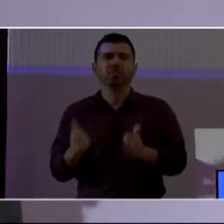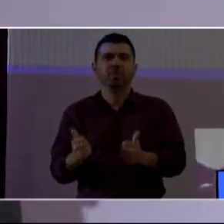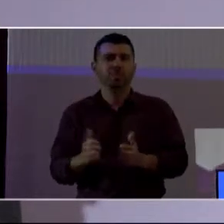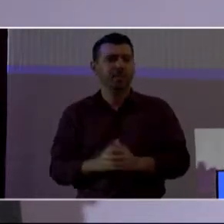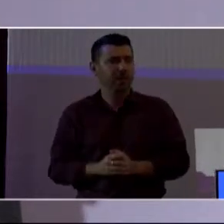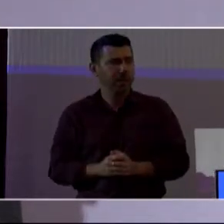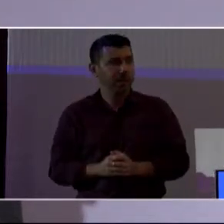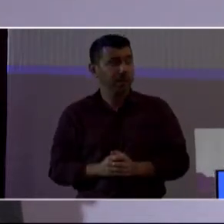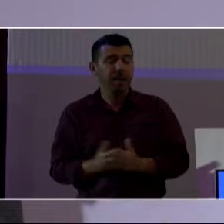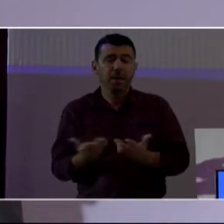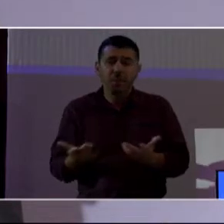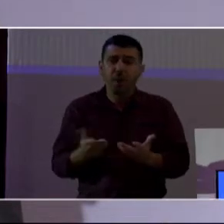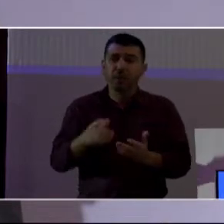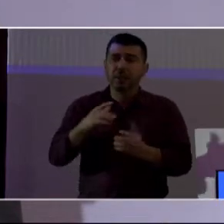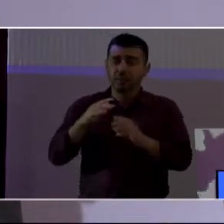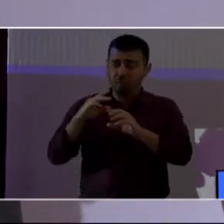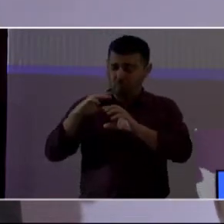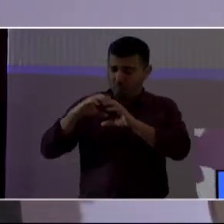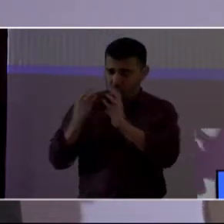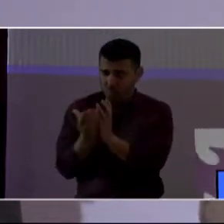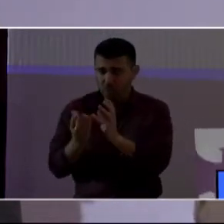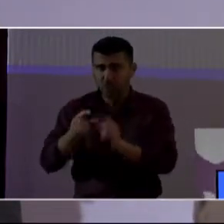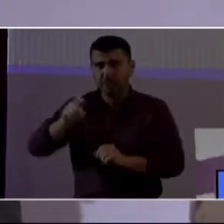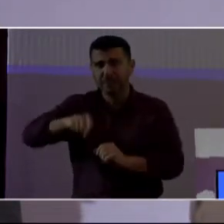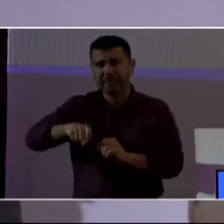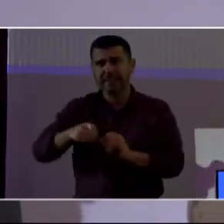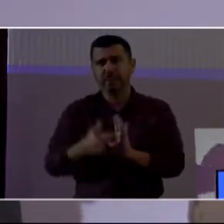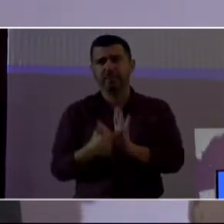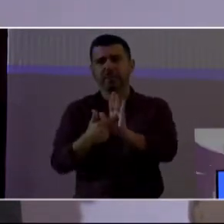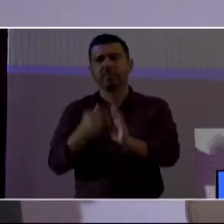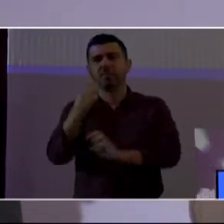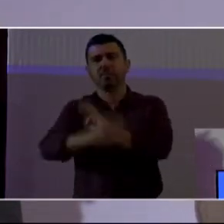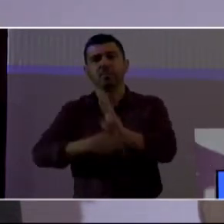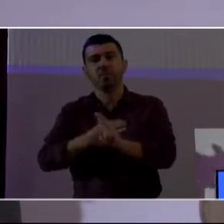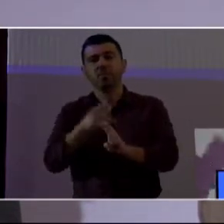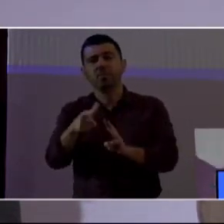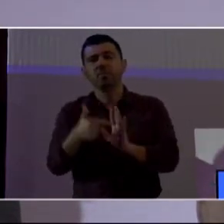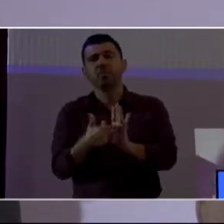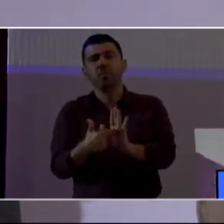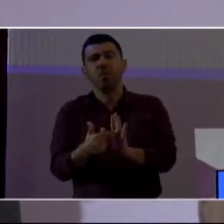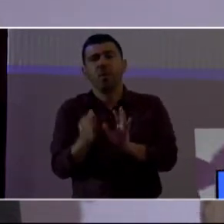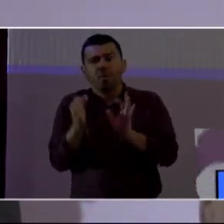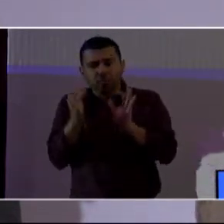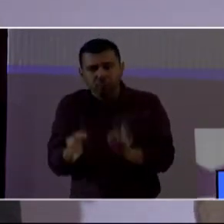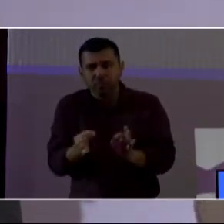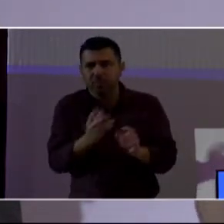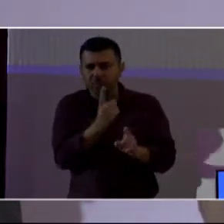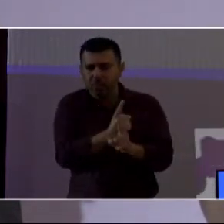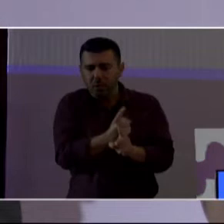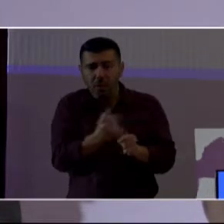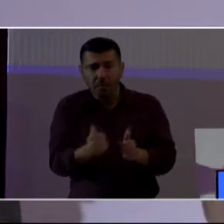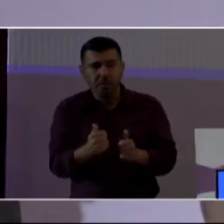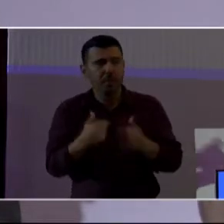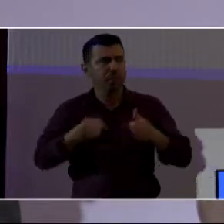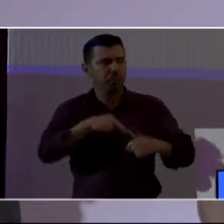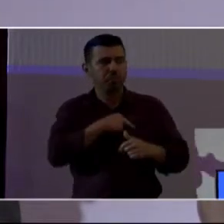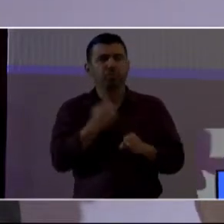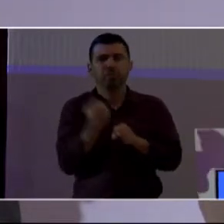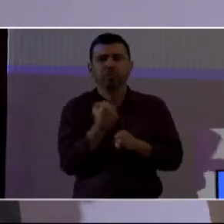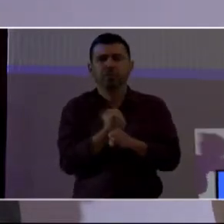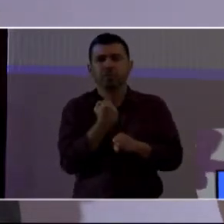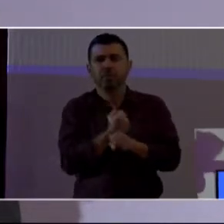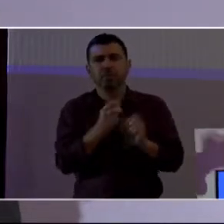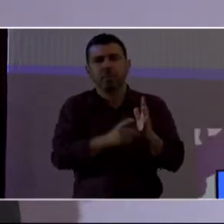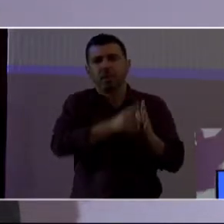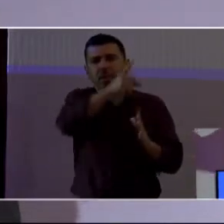desarrollar modelos económicos o desarrollar un encadenamiento productivo que está acorde al territorio. Entendimos